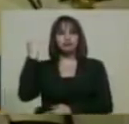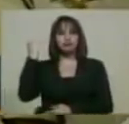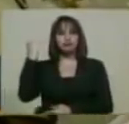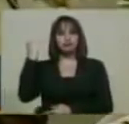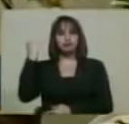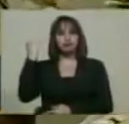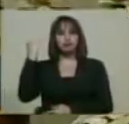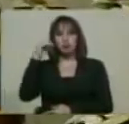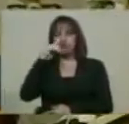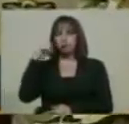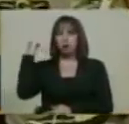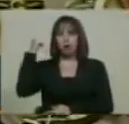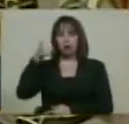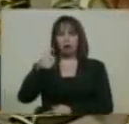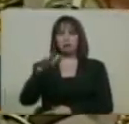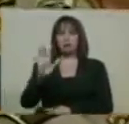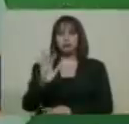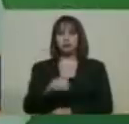varios años,